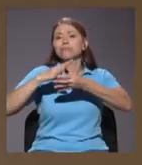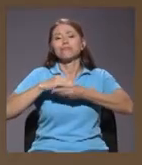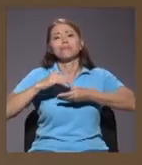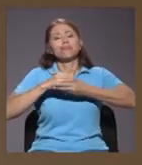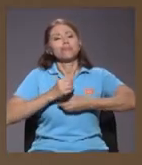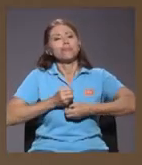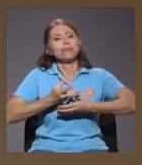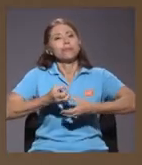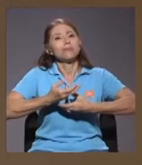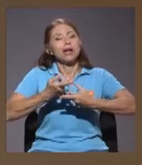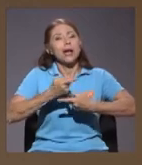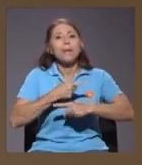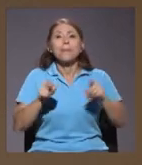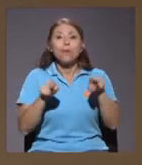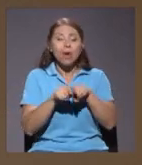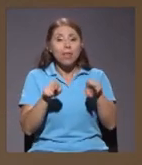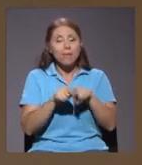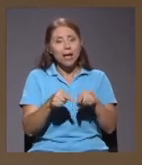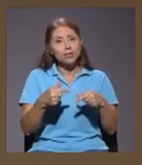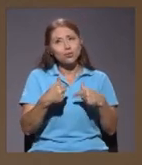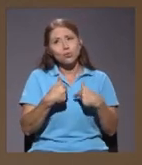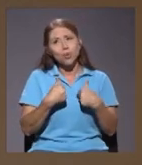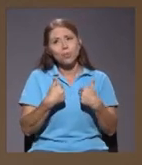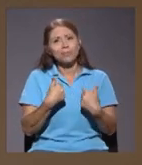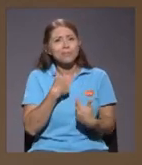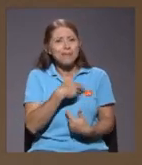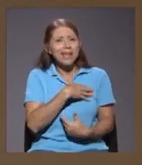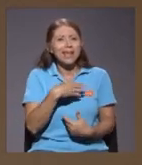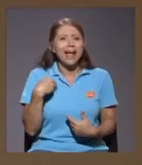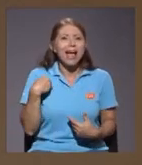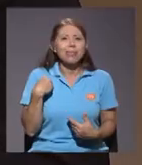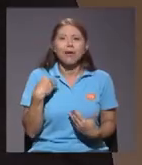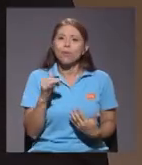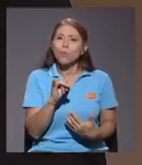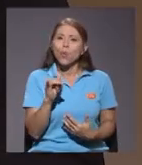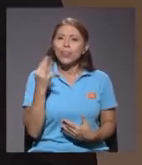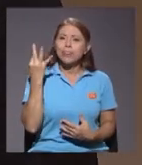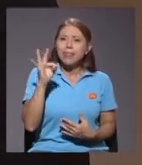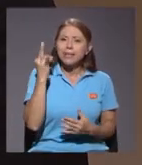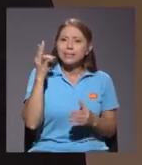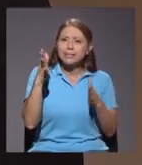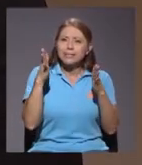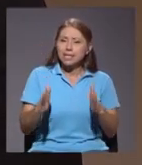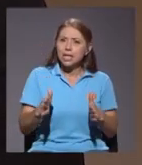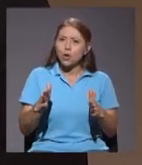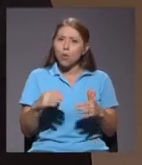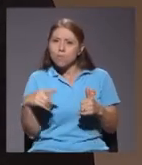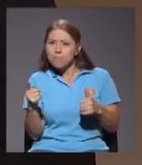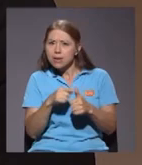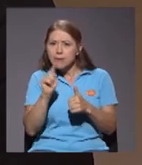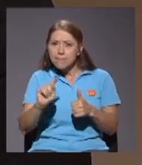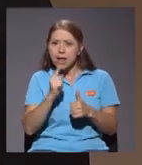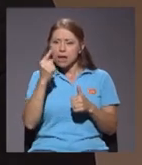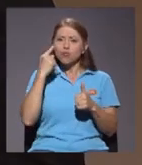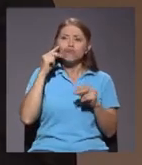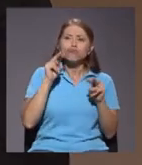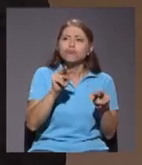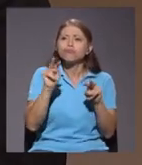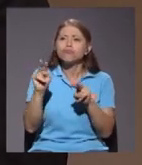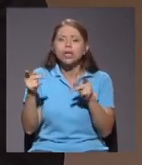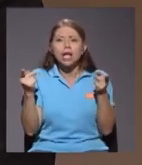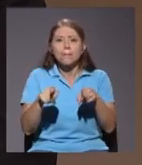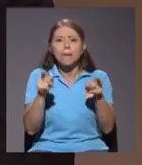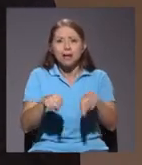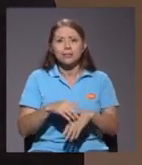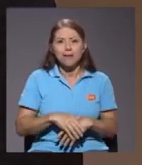pero además soy como me encanta ser el testigo el testigo en primera línea de lo que pasa y eso con